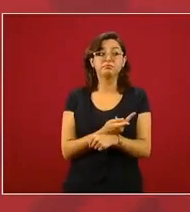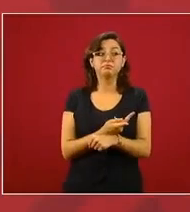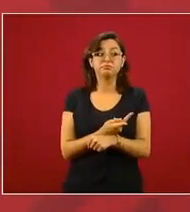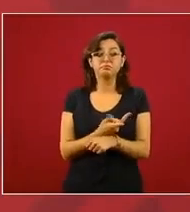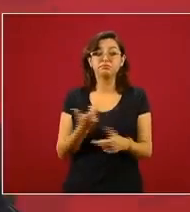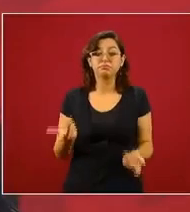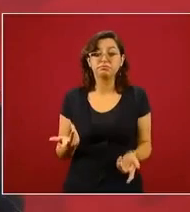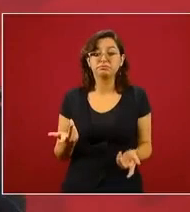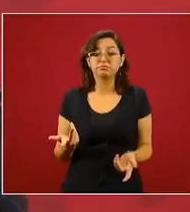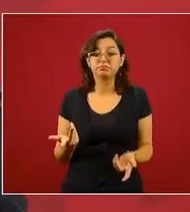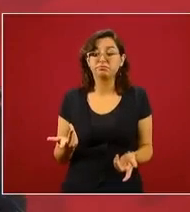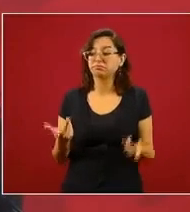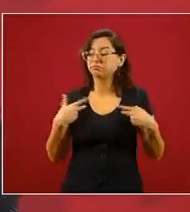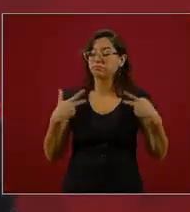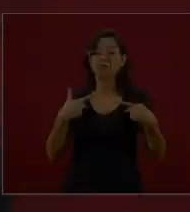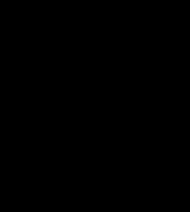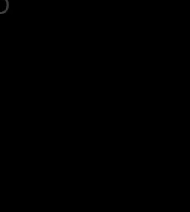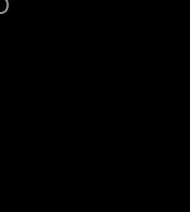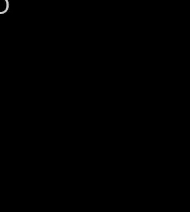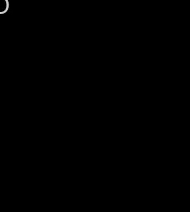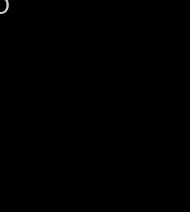lo dijeron, engañando a todo el pueblo,